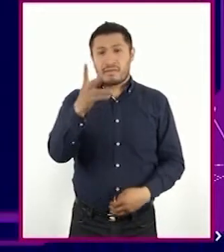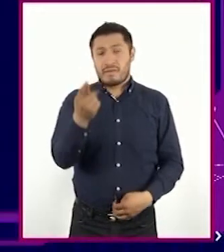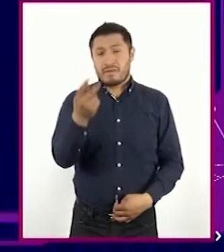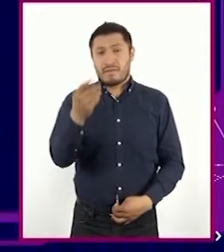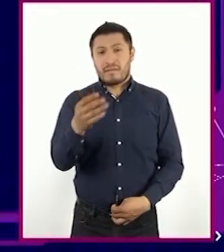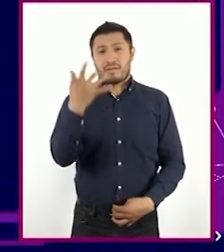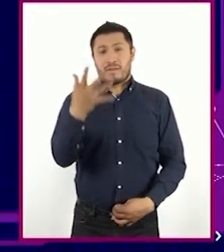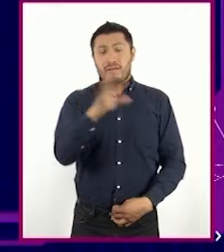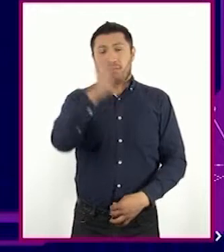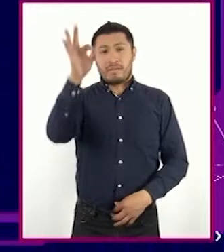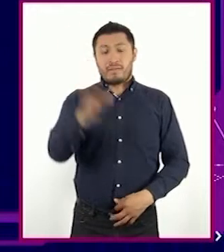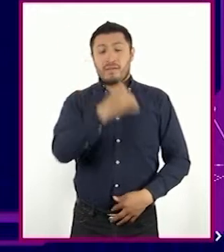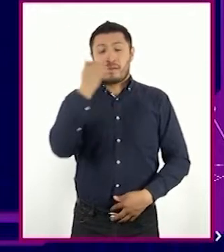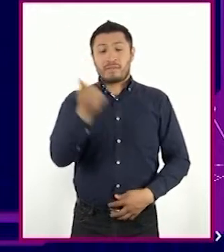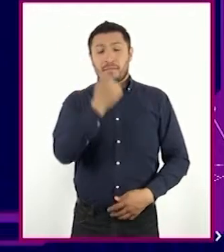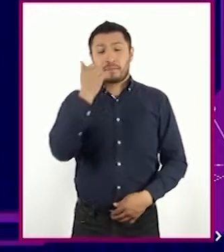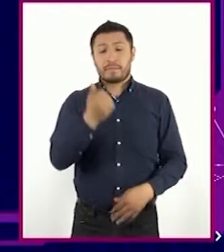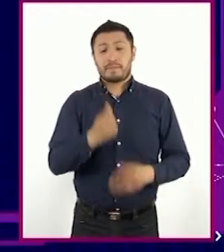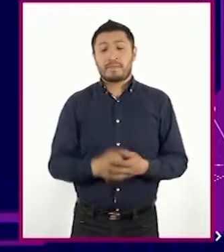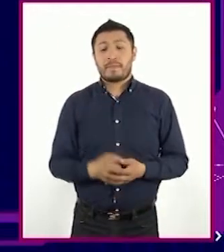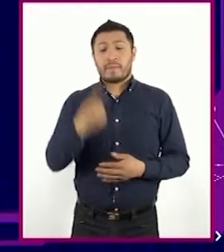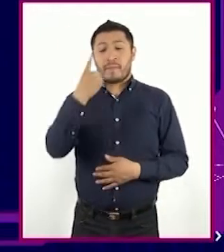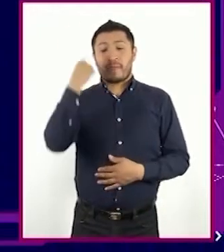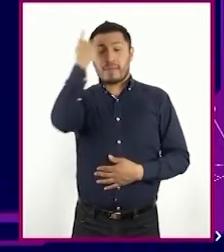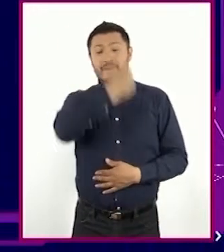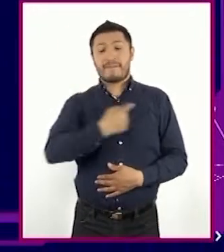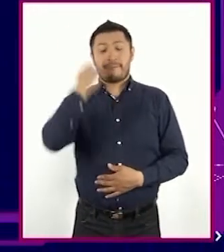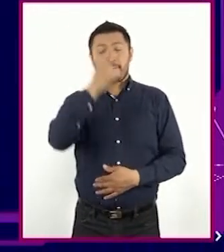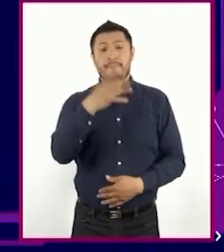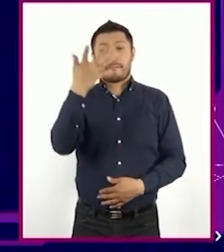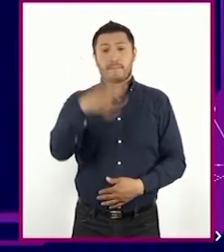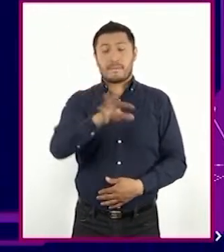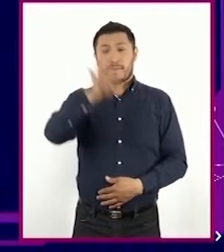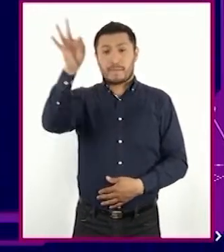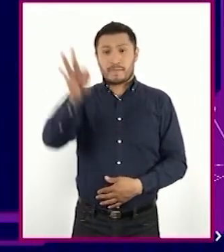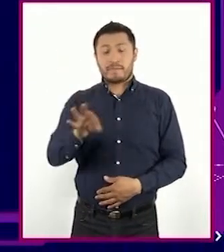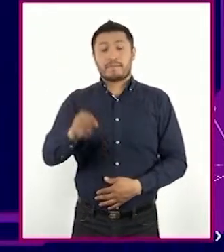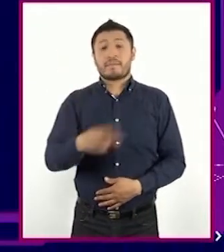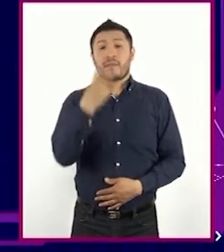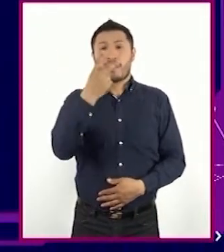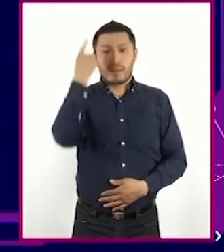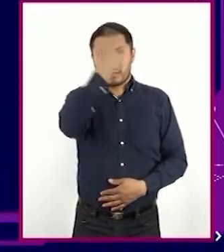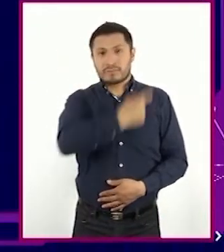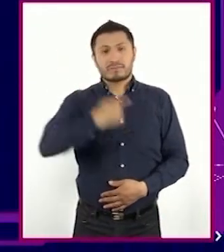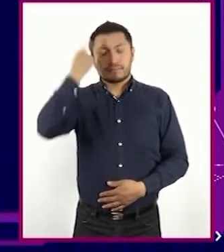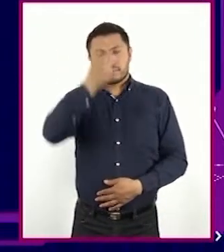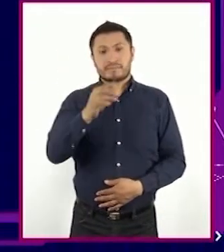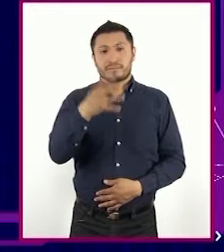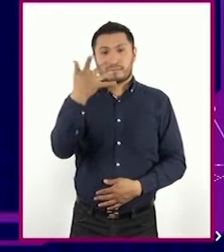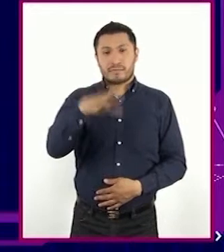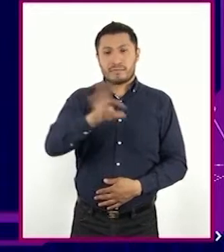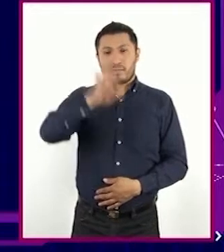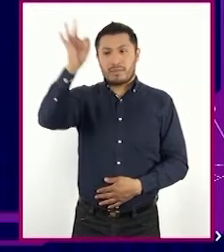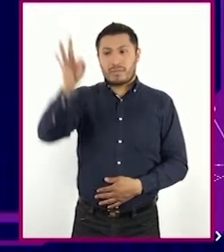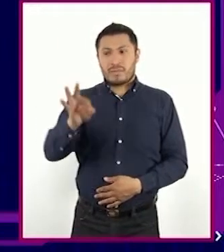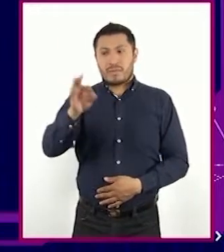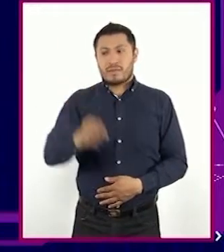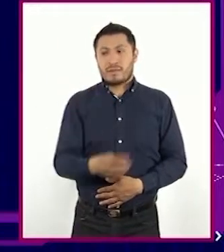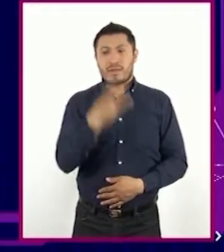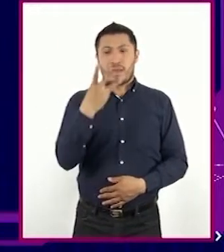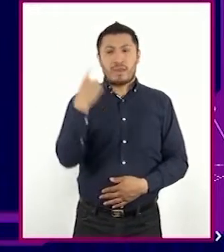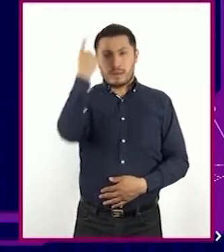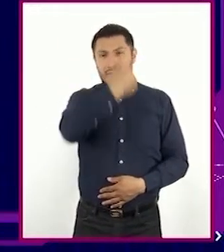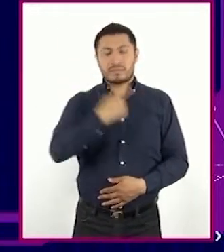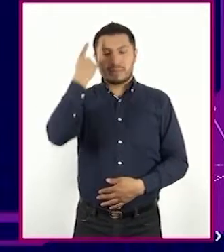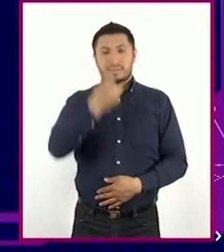5% de alumnas y alumnos. 1 hora, 10%. 2 horas, 10%. 3